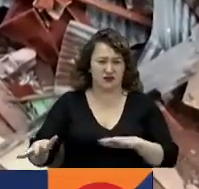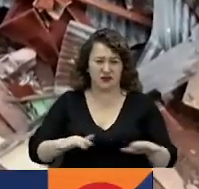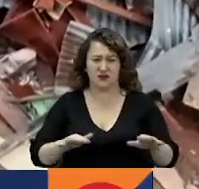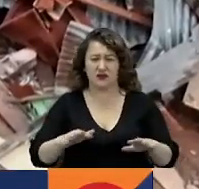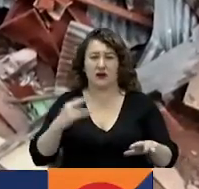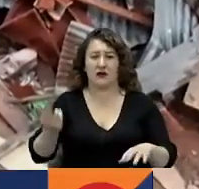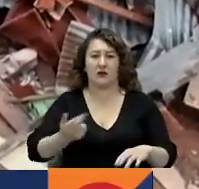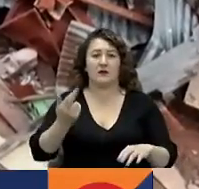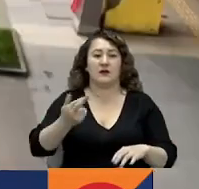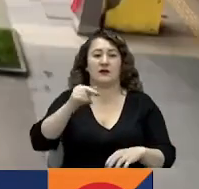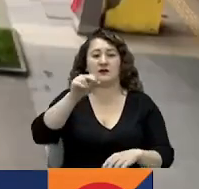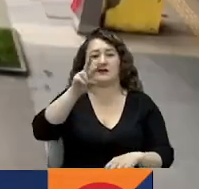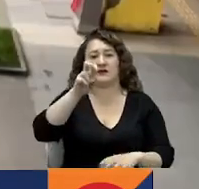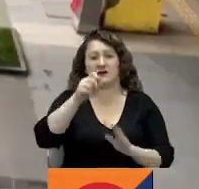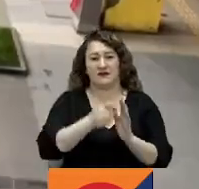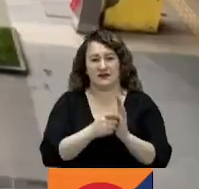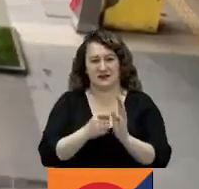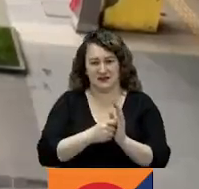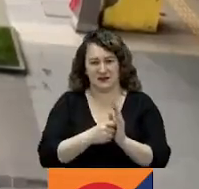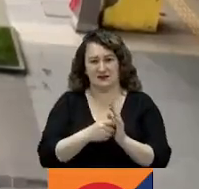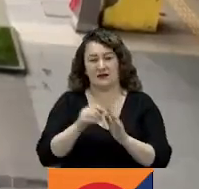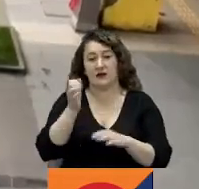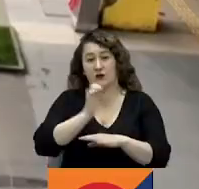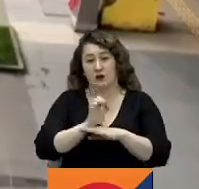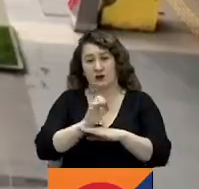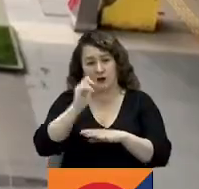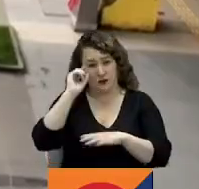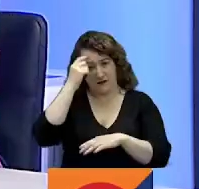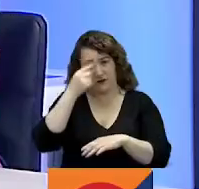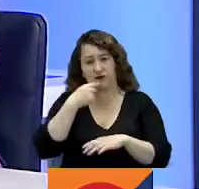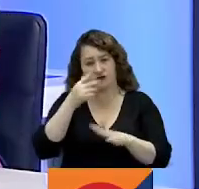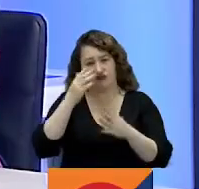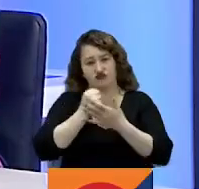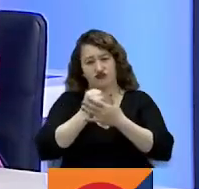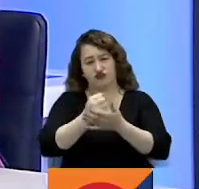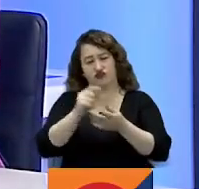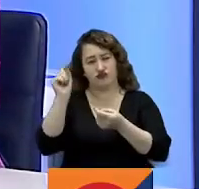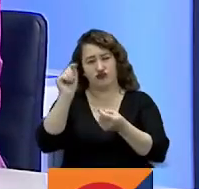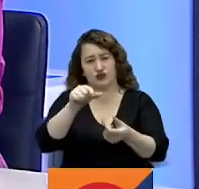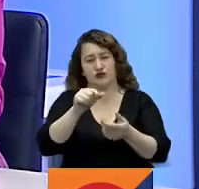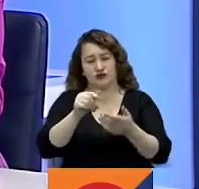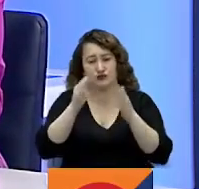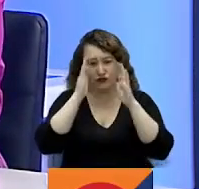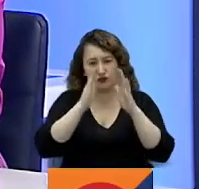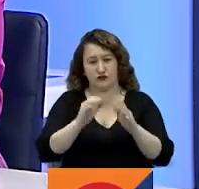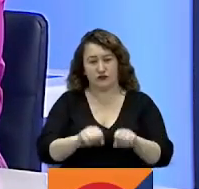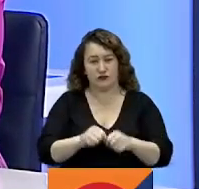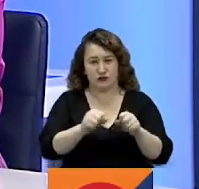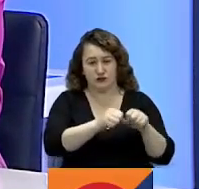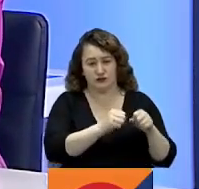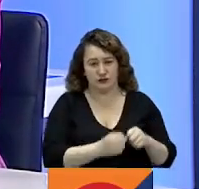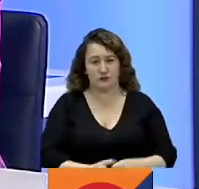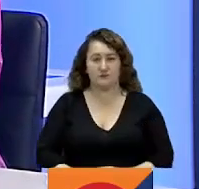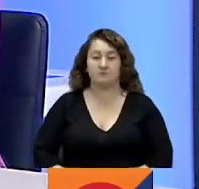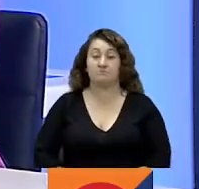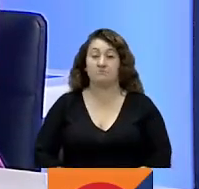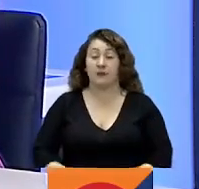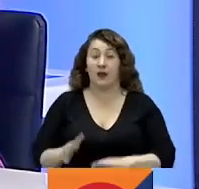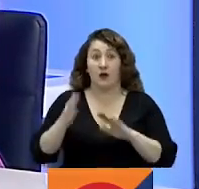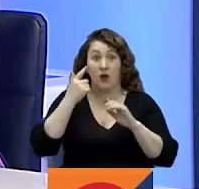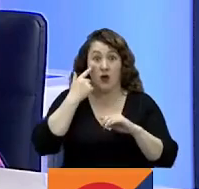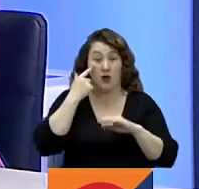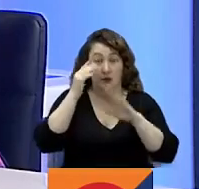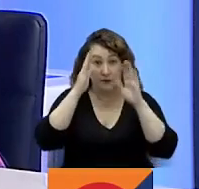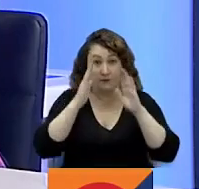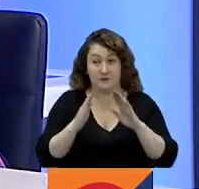réplicas. El gobierno ecuatoriano anunció ayudas económicas para atender los daños. Y atención que hace pocos minutos el presidente Gustavo Petro ordenó a